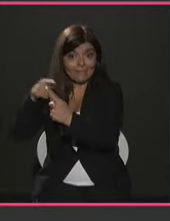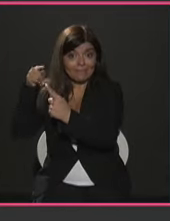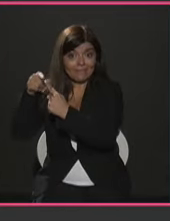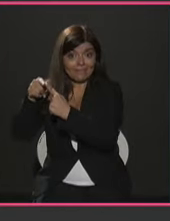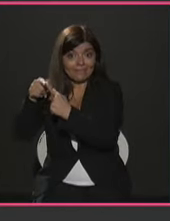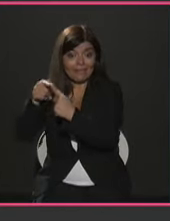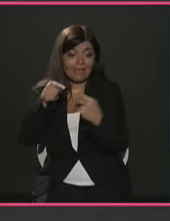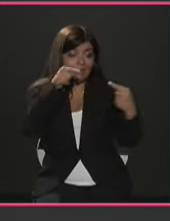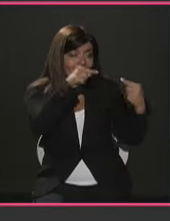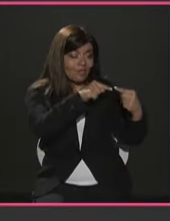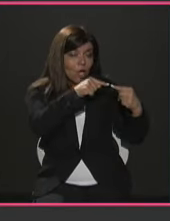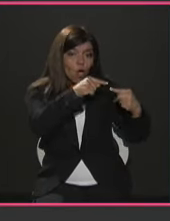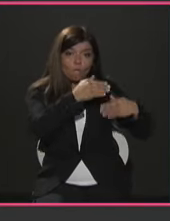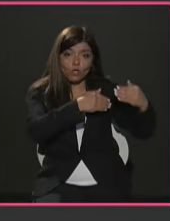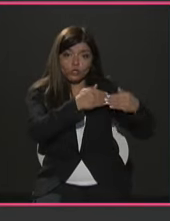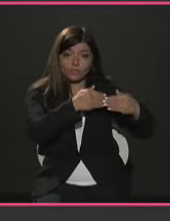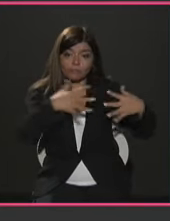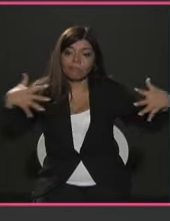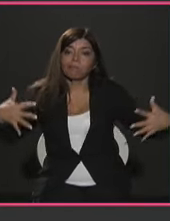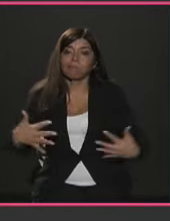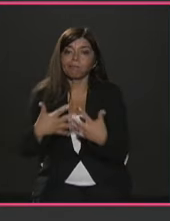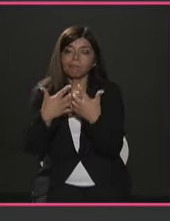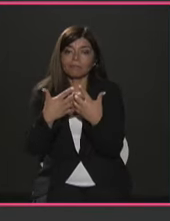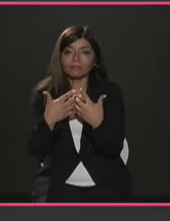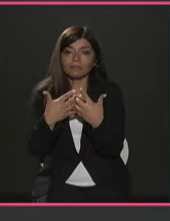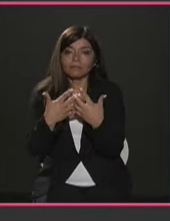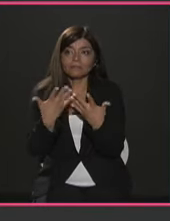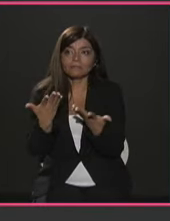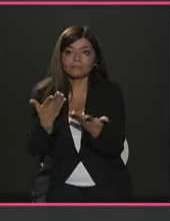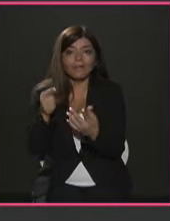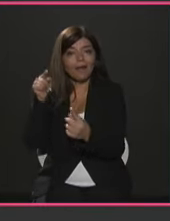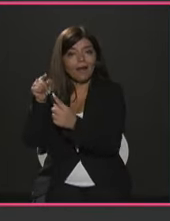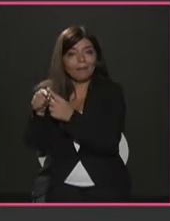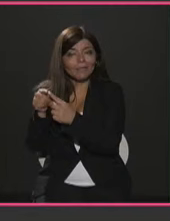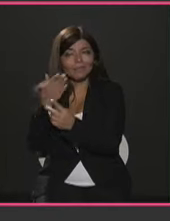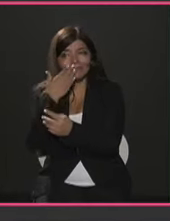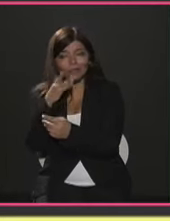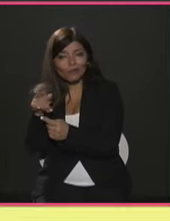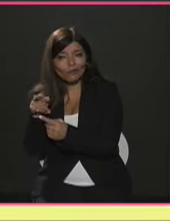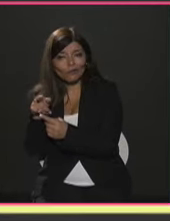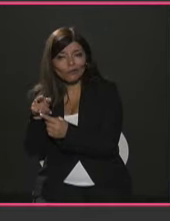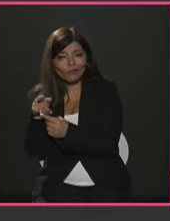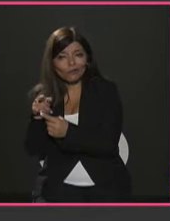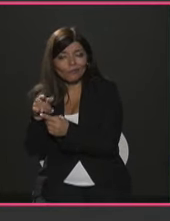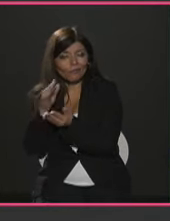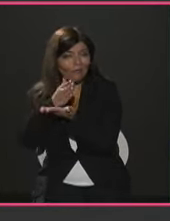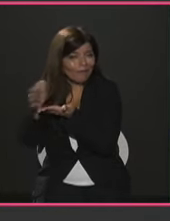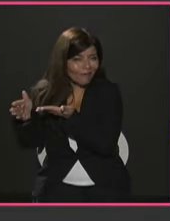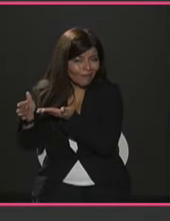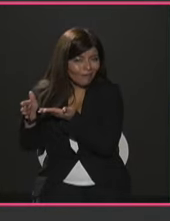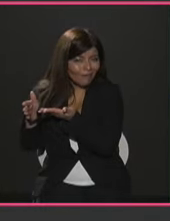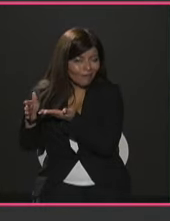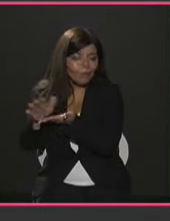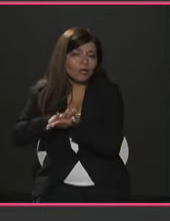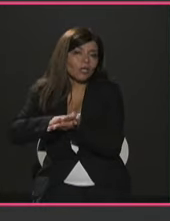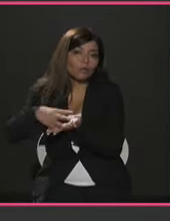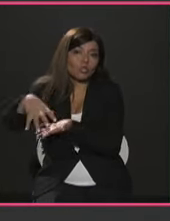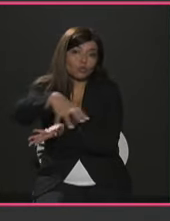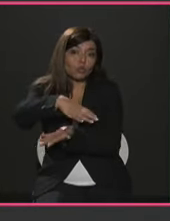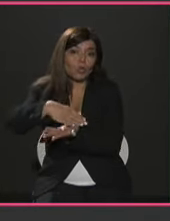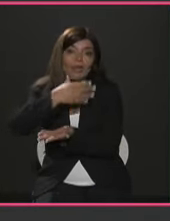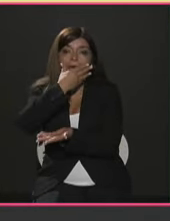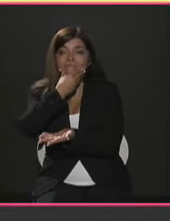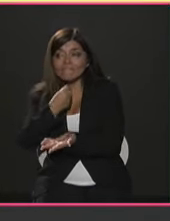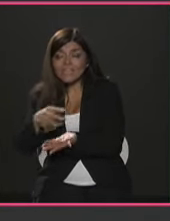renunciamos a la meta una meta que puede ser mucho mejor una meta que nos Inspire en ciudades bellas en